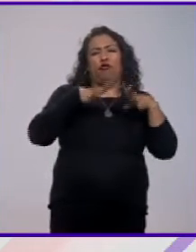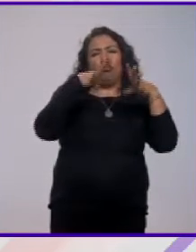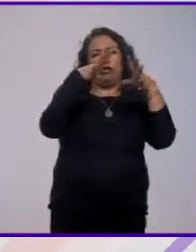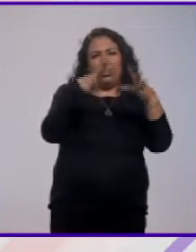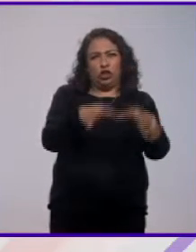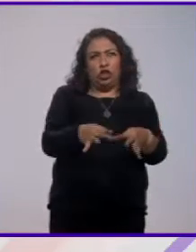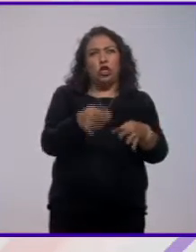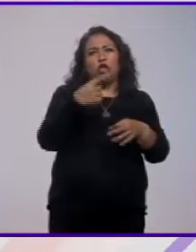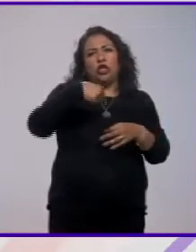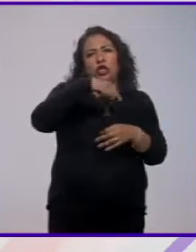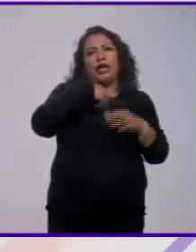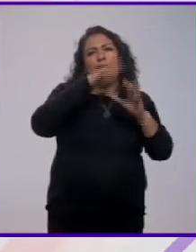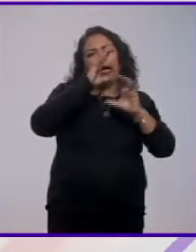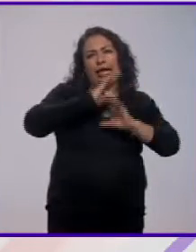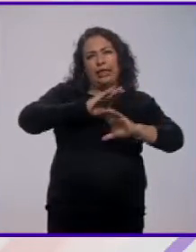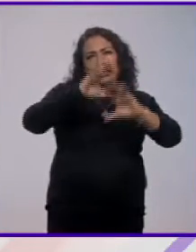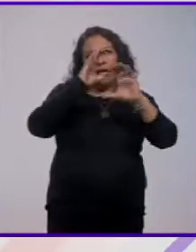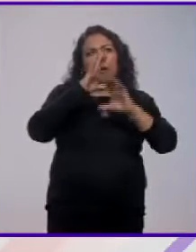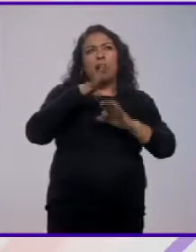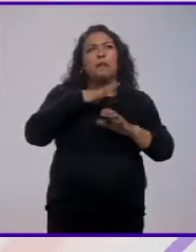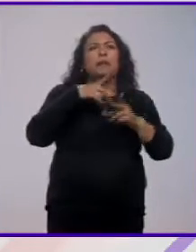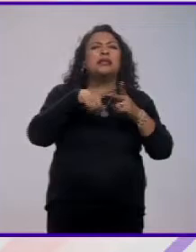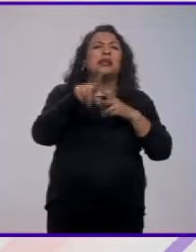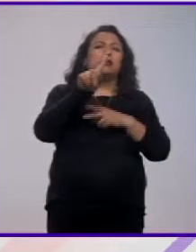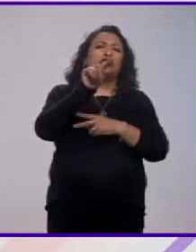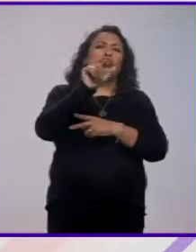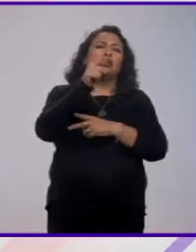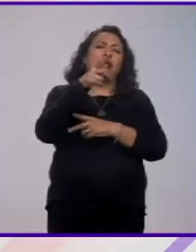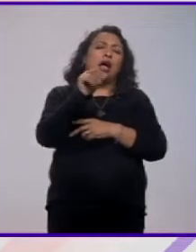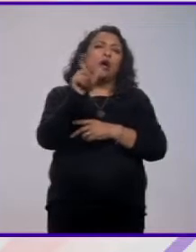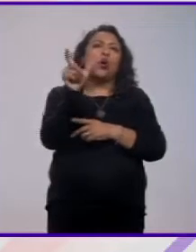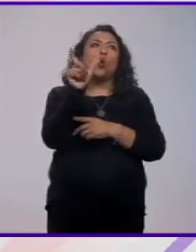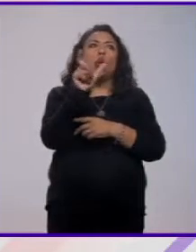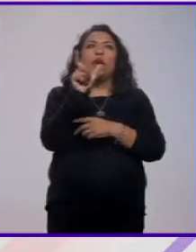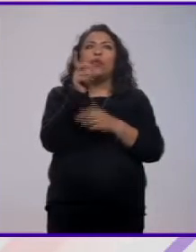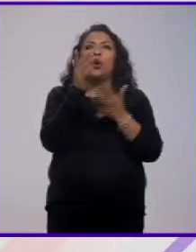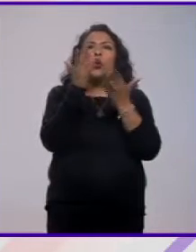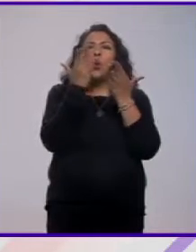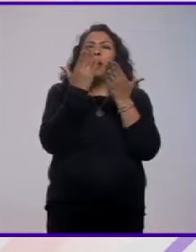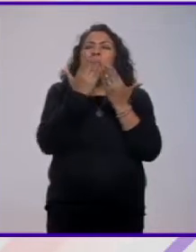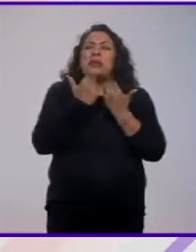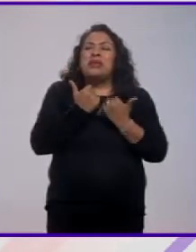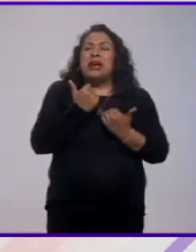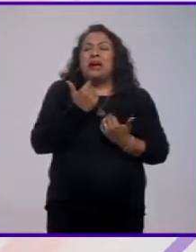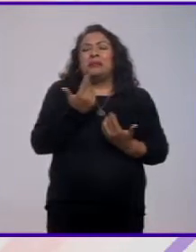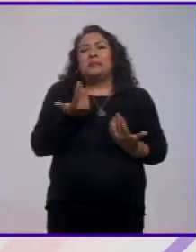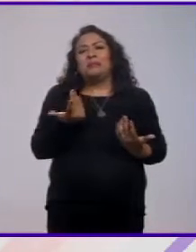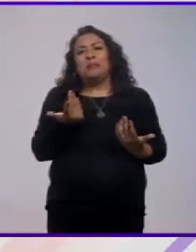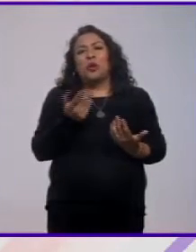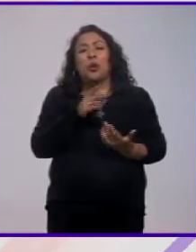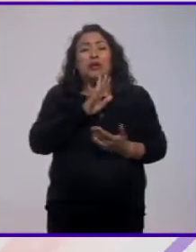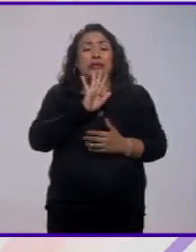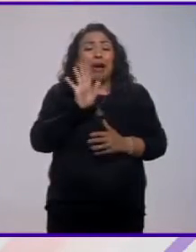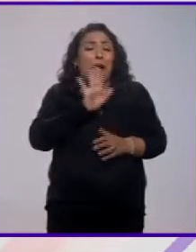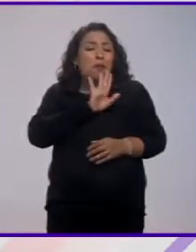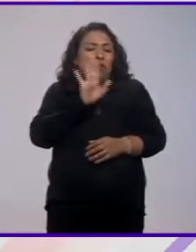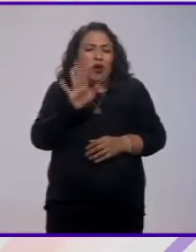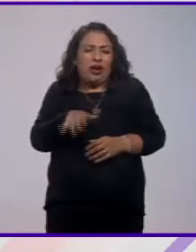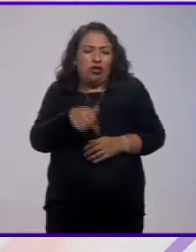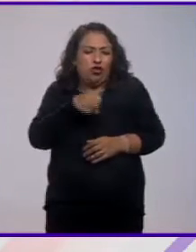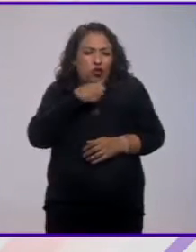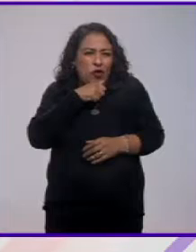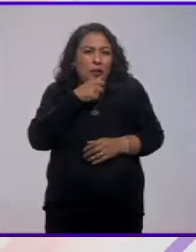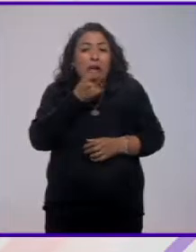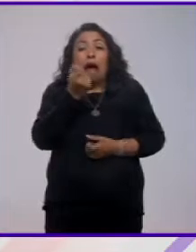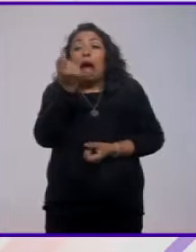como nosotros empezamos a tocar el tango en un momento que no estaba del todo muerto, por decirlo de alguna manera, pero había